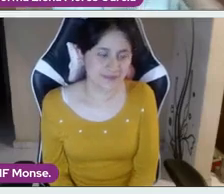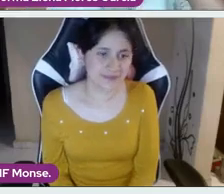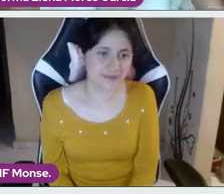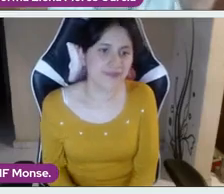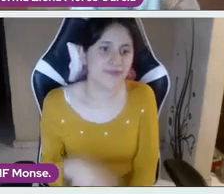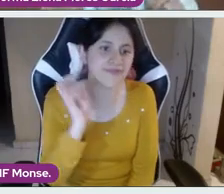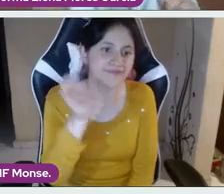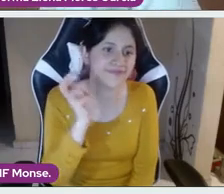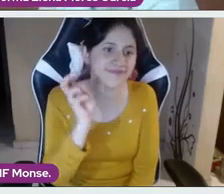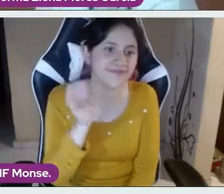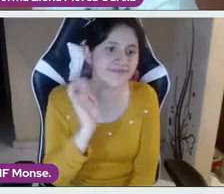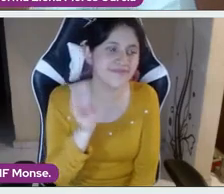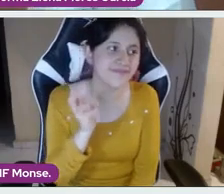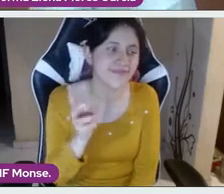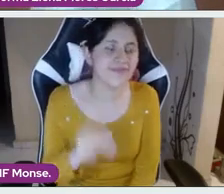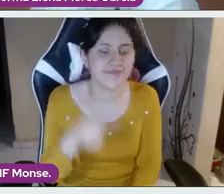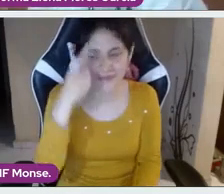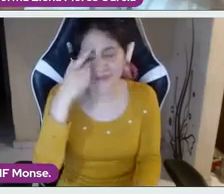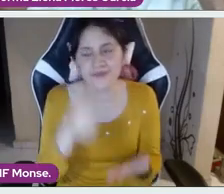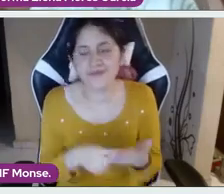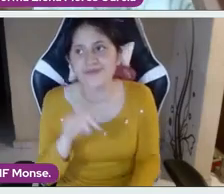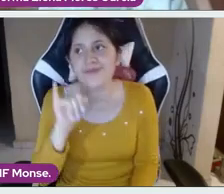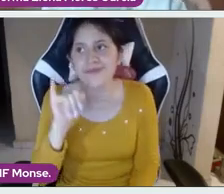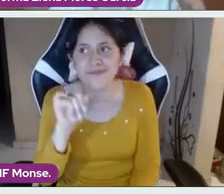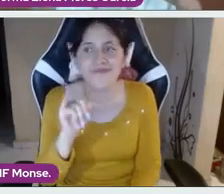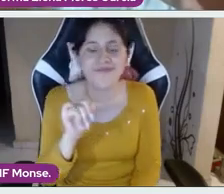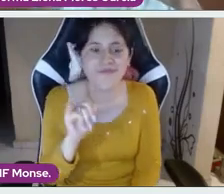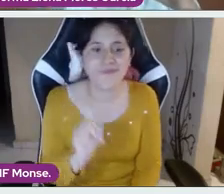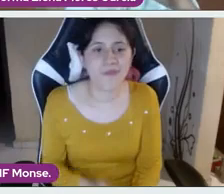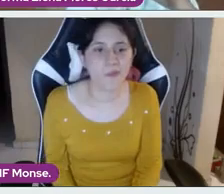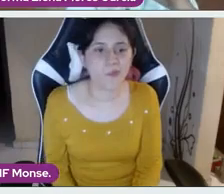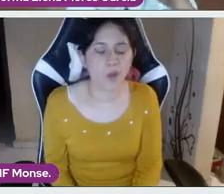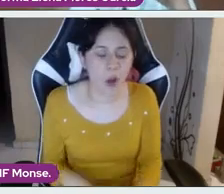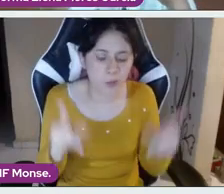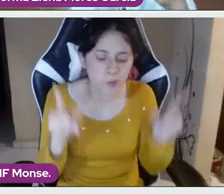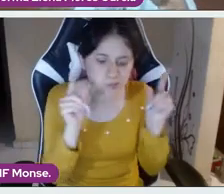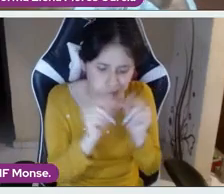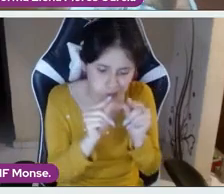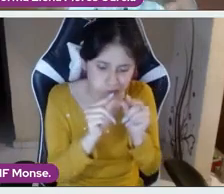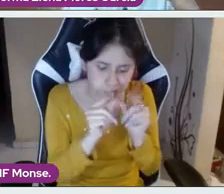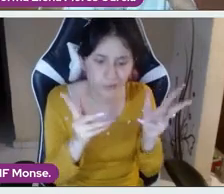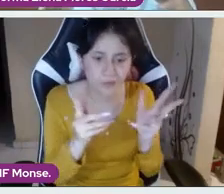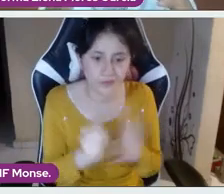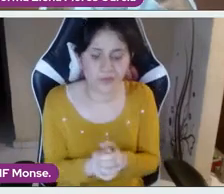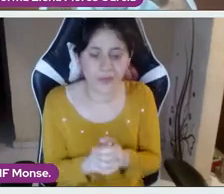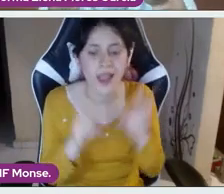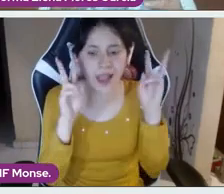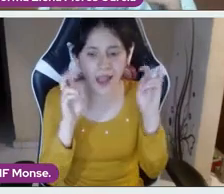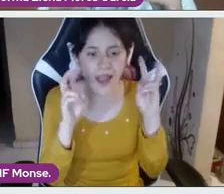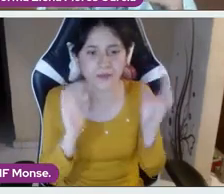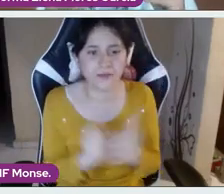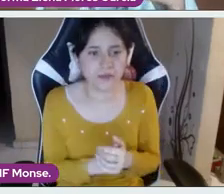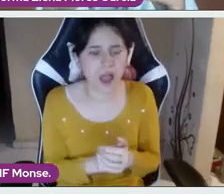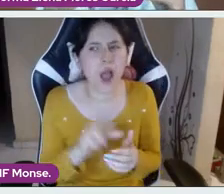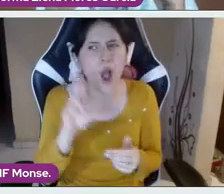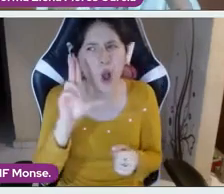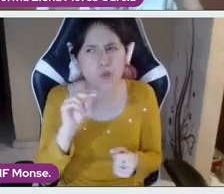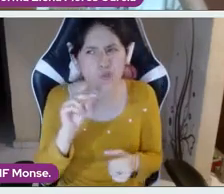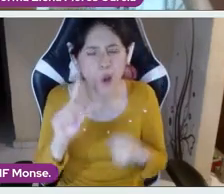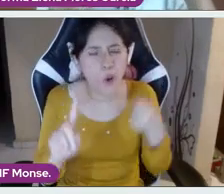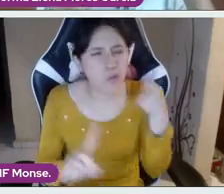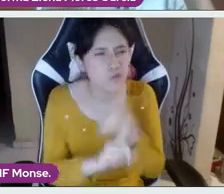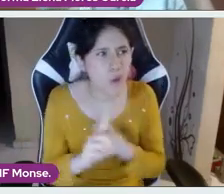Justo creo que allí podemos enmarcar el tema. No es un problema